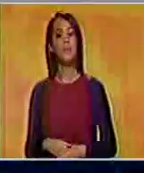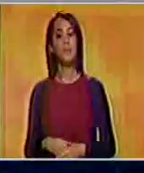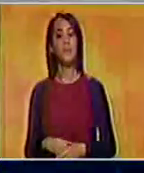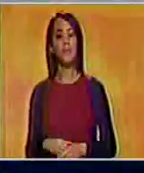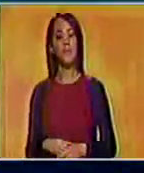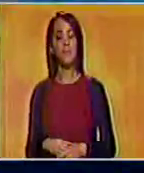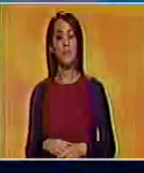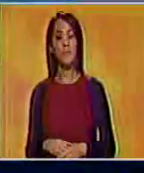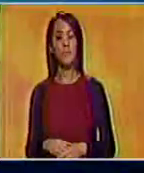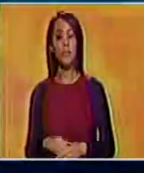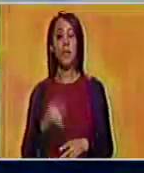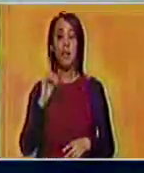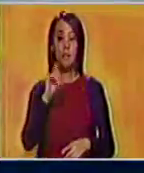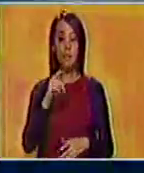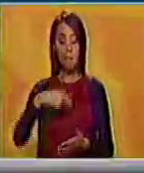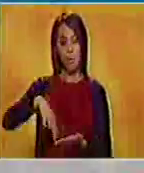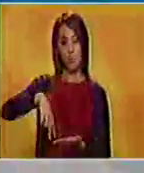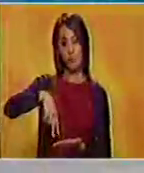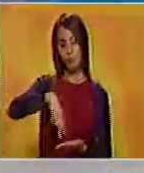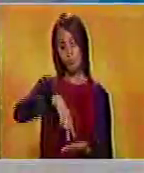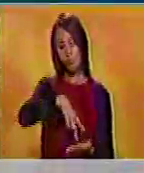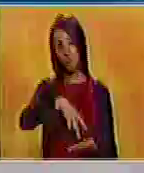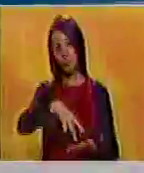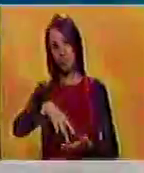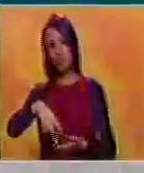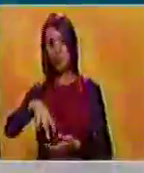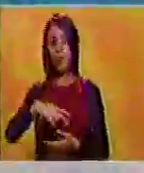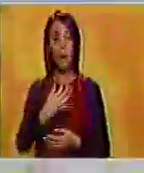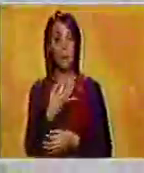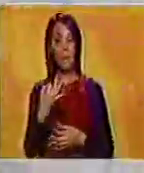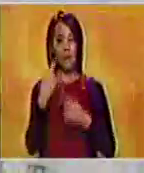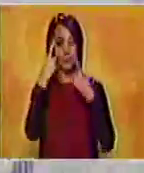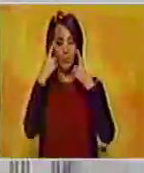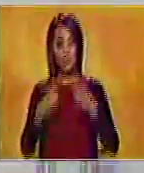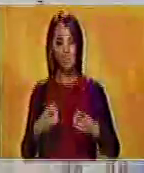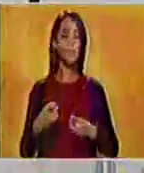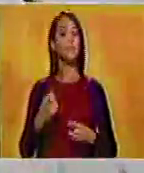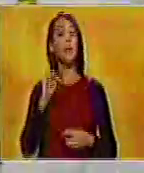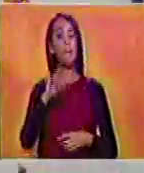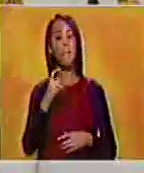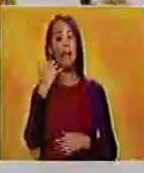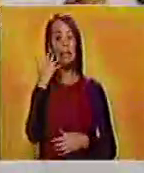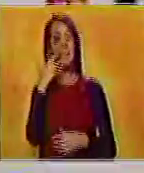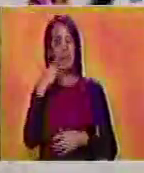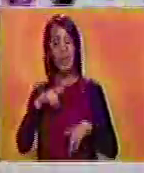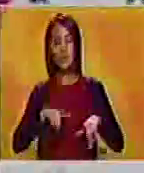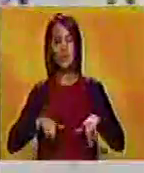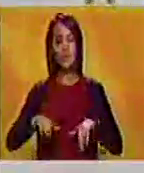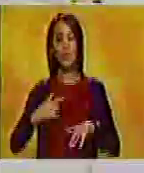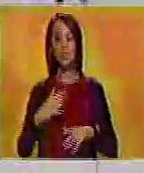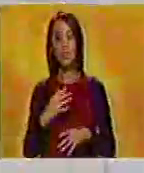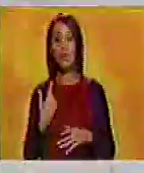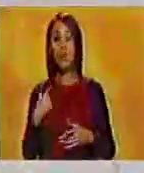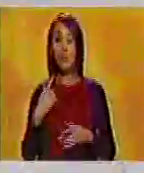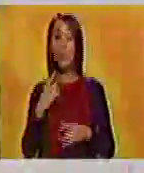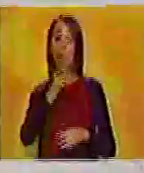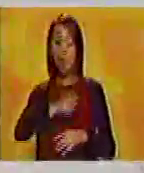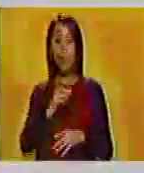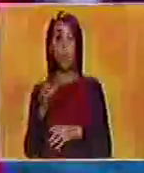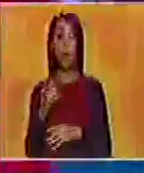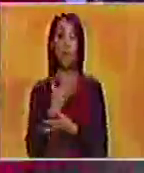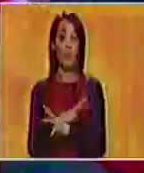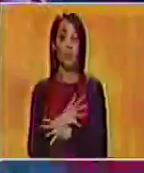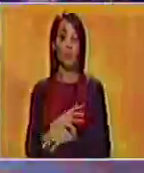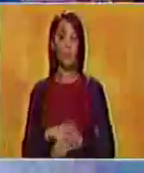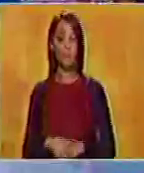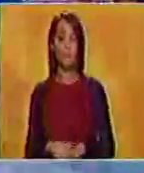de Alpensia. El patinaje artístico arrancará el viernes, mientras que el hockey sobre hielo, sin jugadores de la NHL en esta